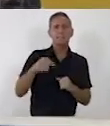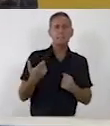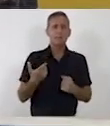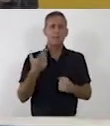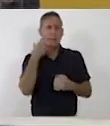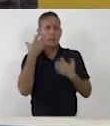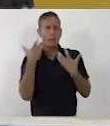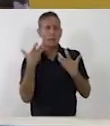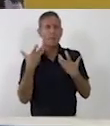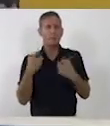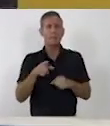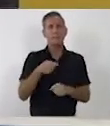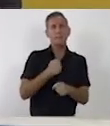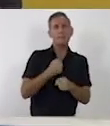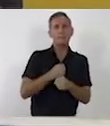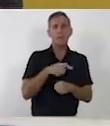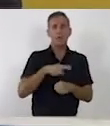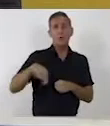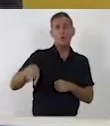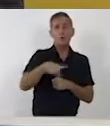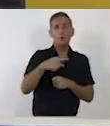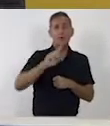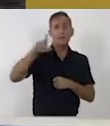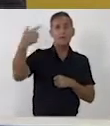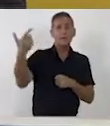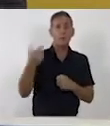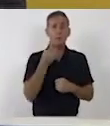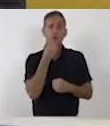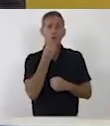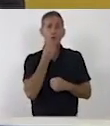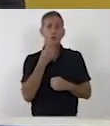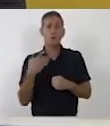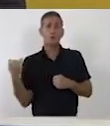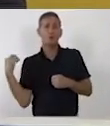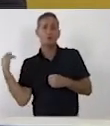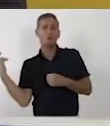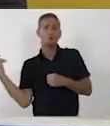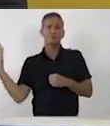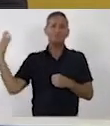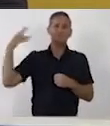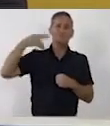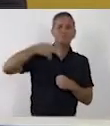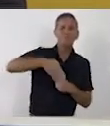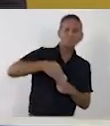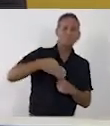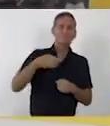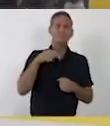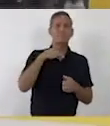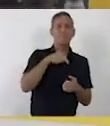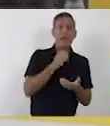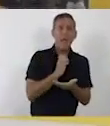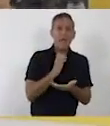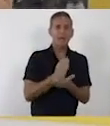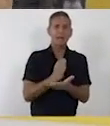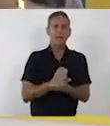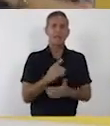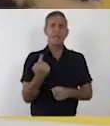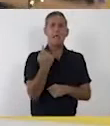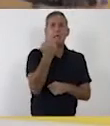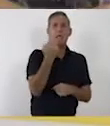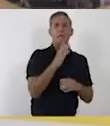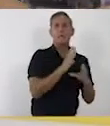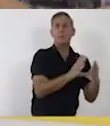ser vital para el trabajo de ustedes después cuando podamos reincorporarnos al curso escolar. Para el primer